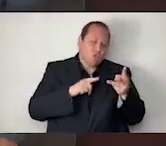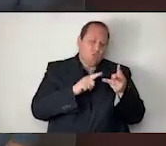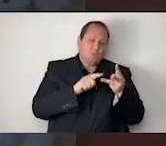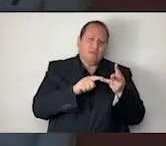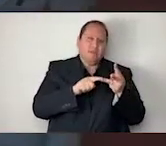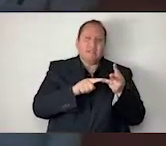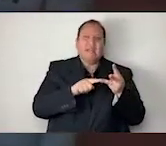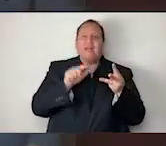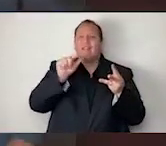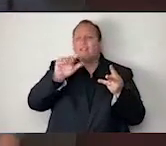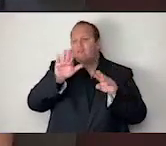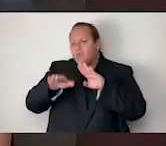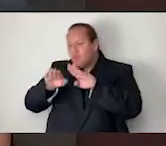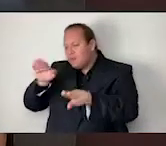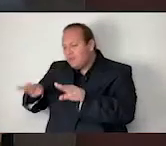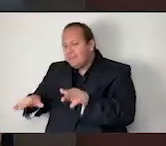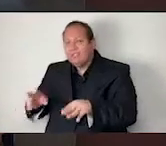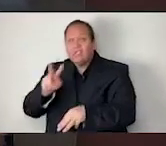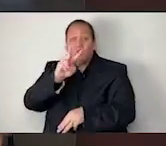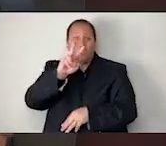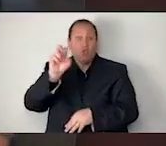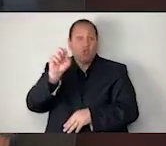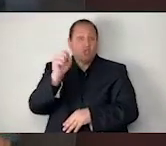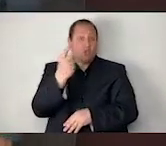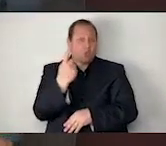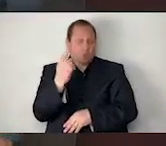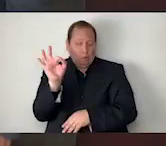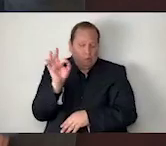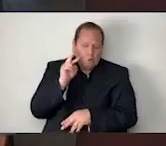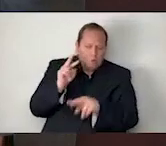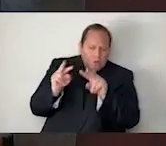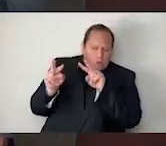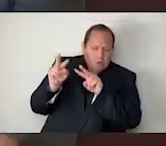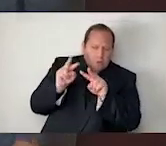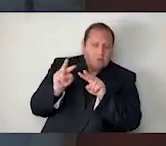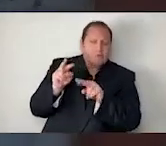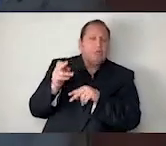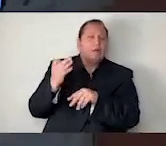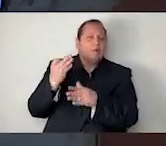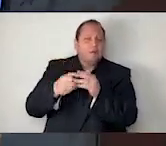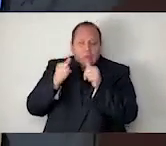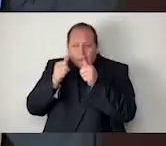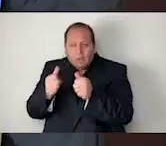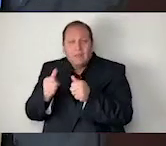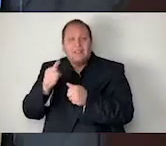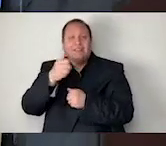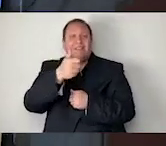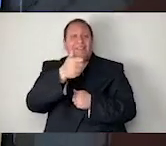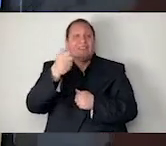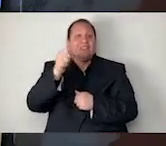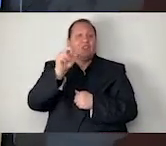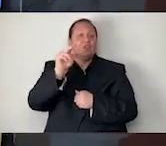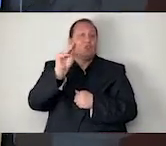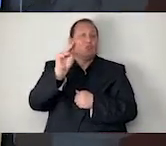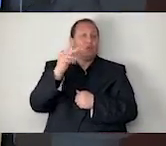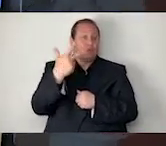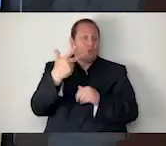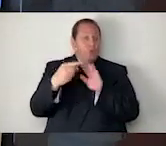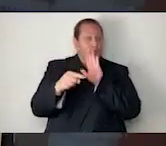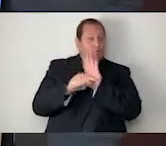698 negativos 8% el total de casos confirmados el total de pruebas de realizado que hemos realizado son mil